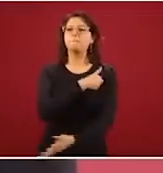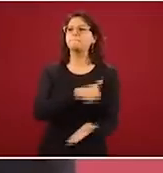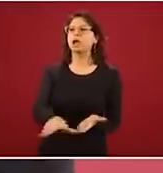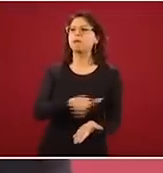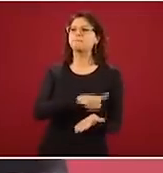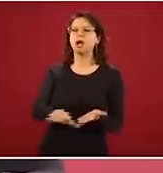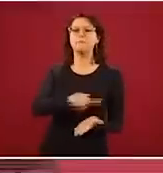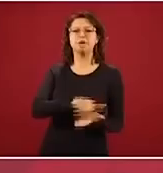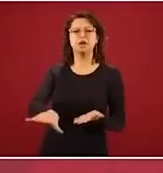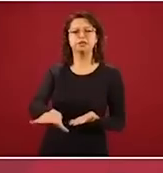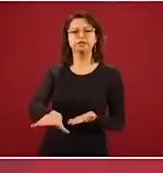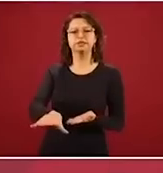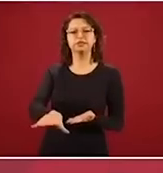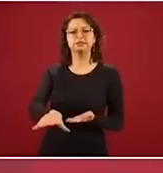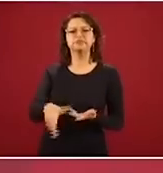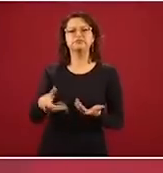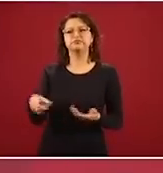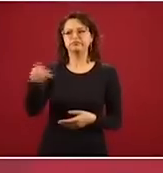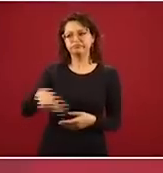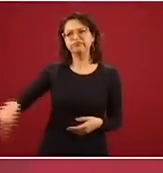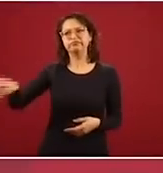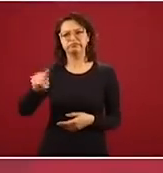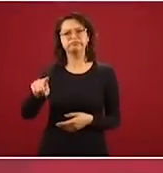rechazar a quienes